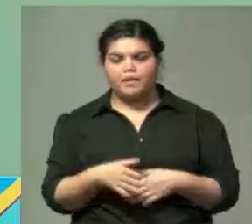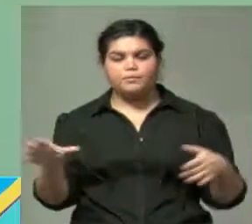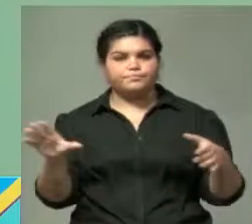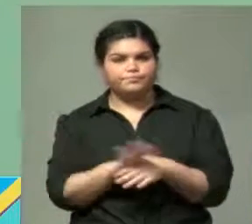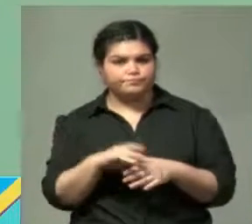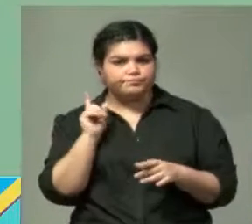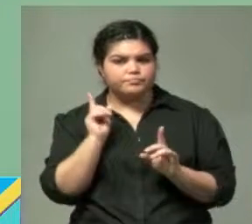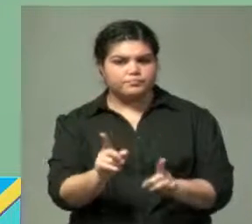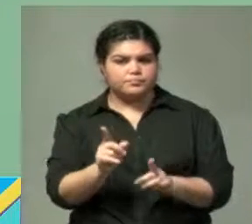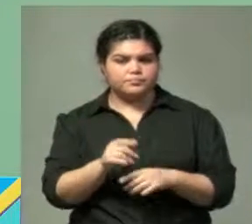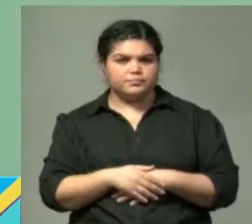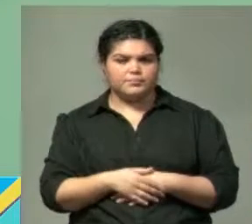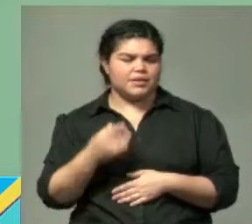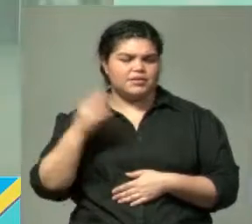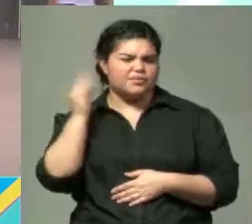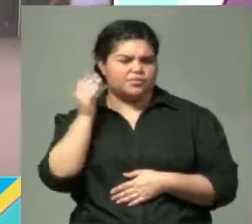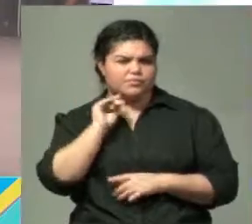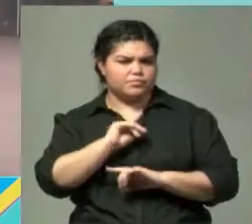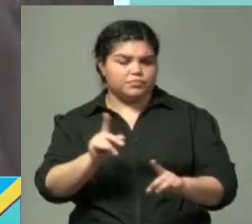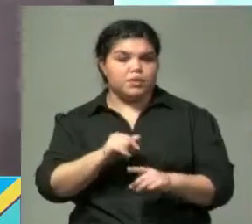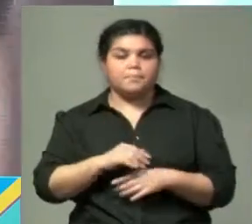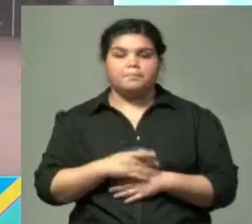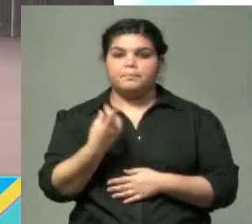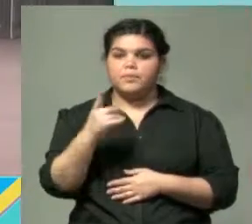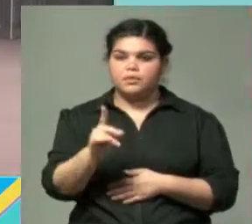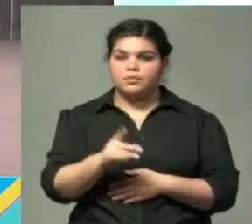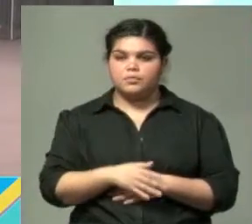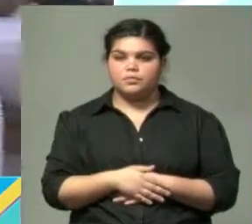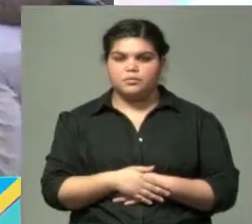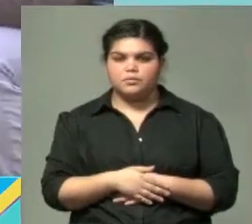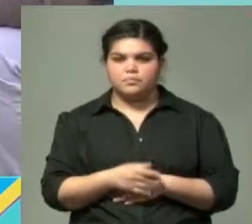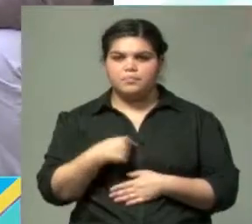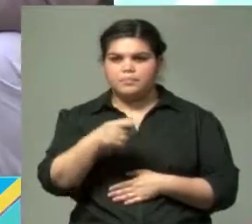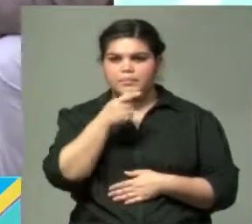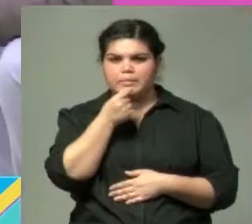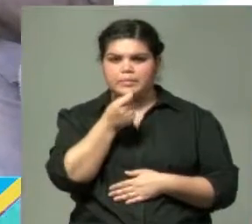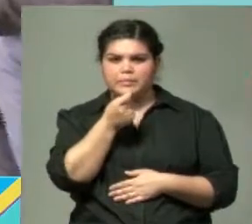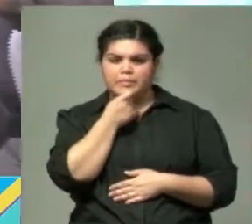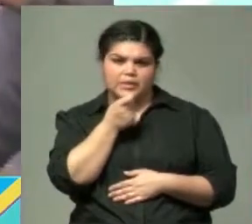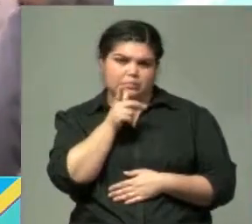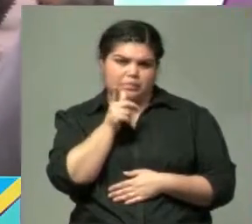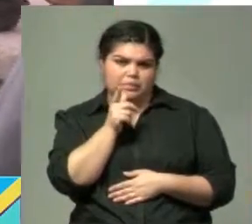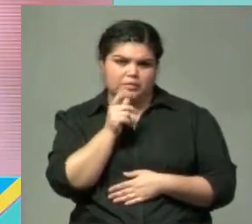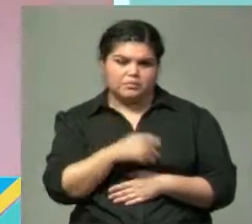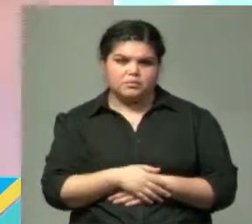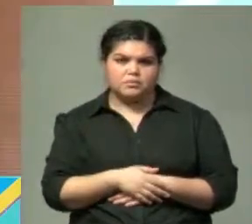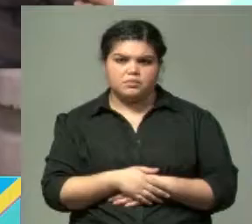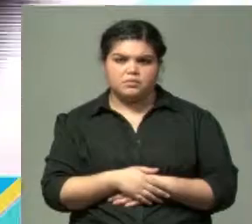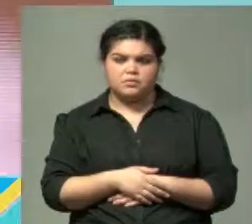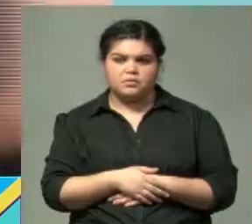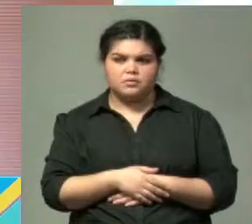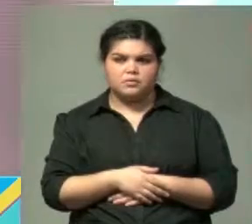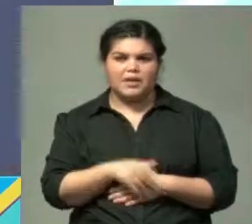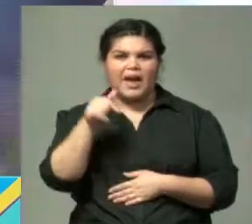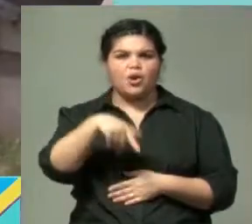recién creo, no escuchaba muy bien, pero creo que estaban hablando, si no me equivoco, Reutemann, de que hay